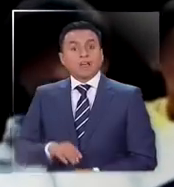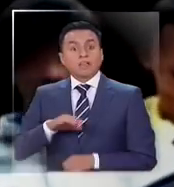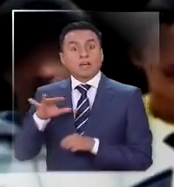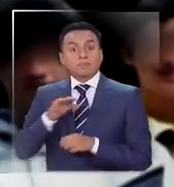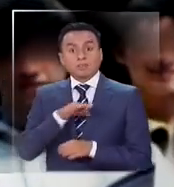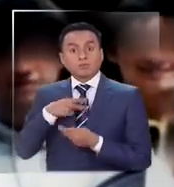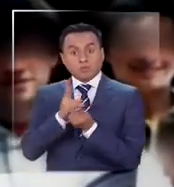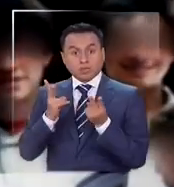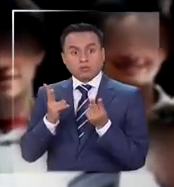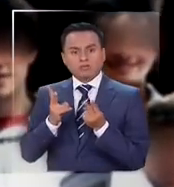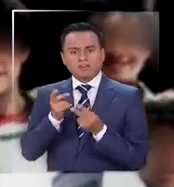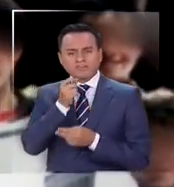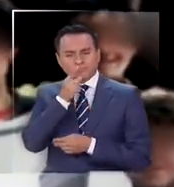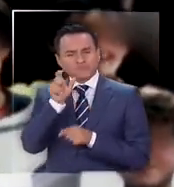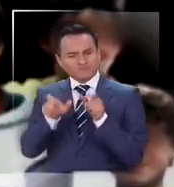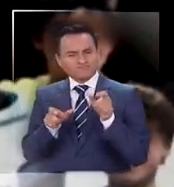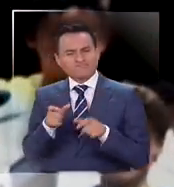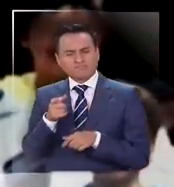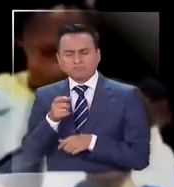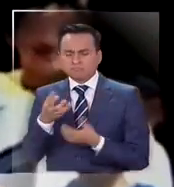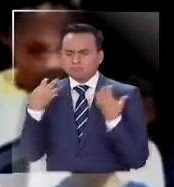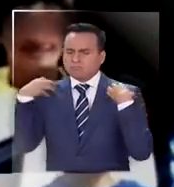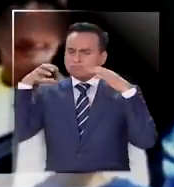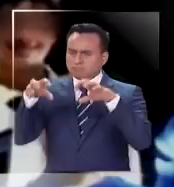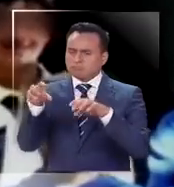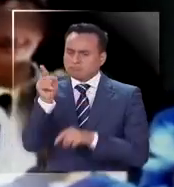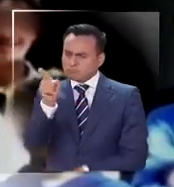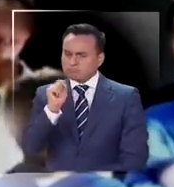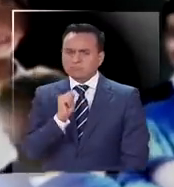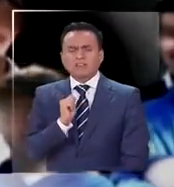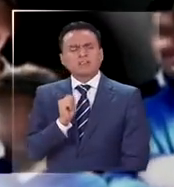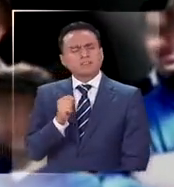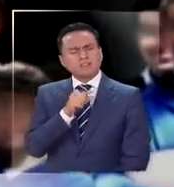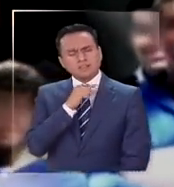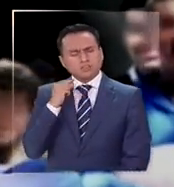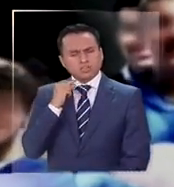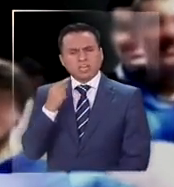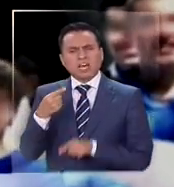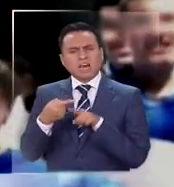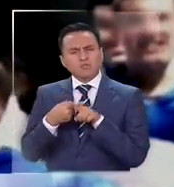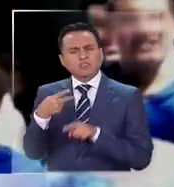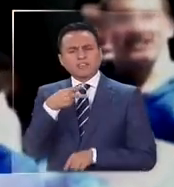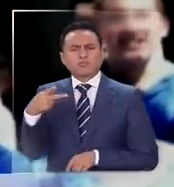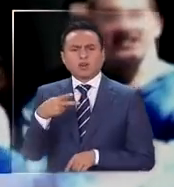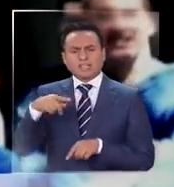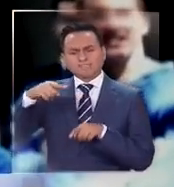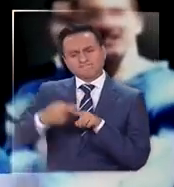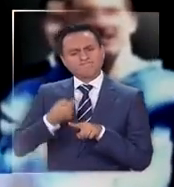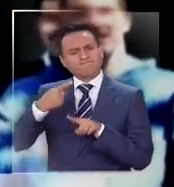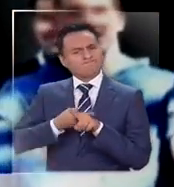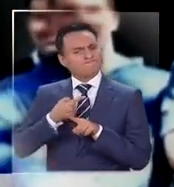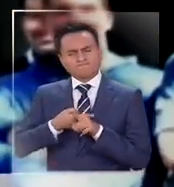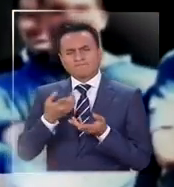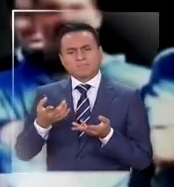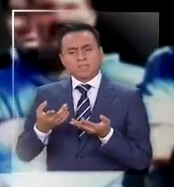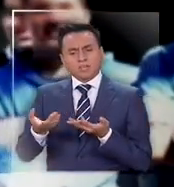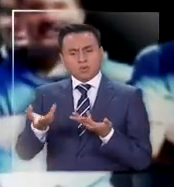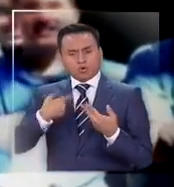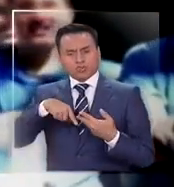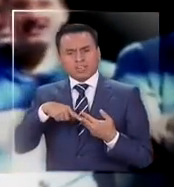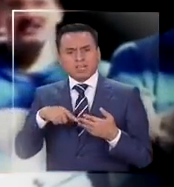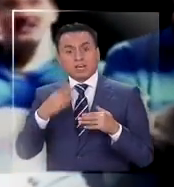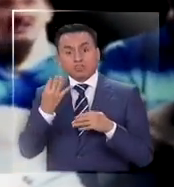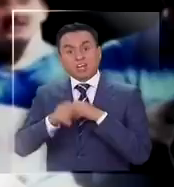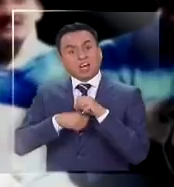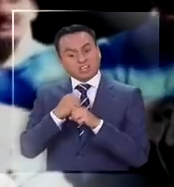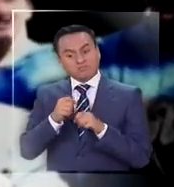Frente al Ministerio Público, los denunciantes responsabilizan al sacerdote por el delito de abuso sexual reiterado en contra de mayores